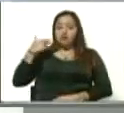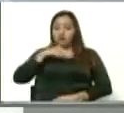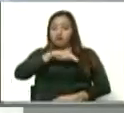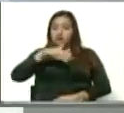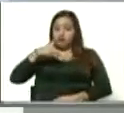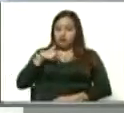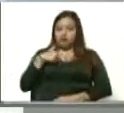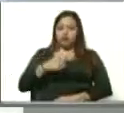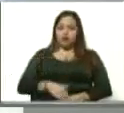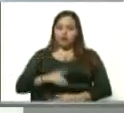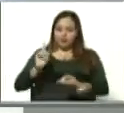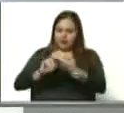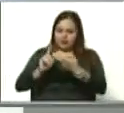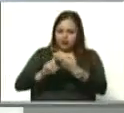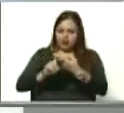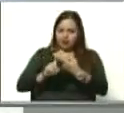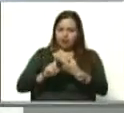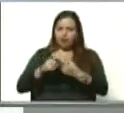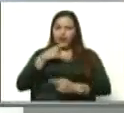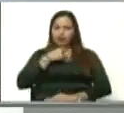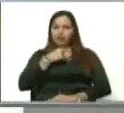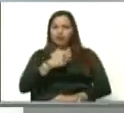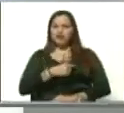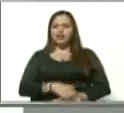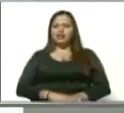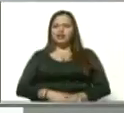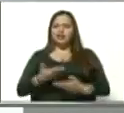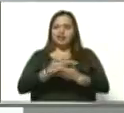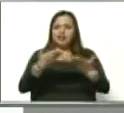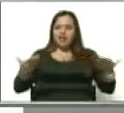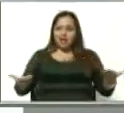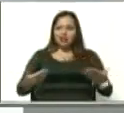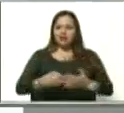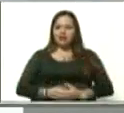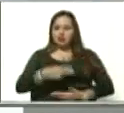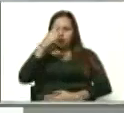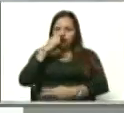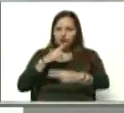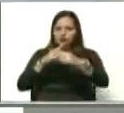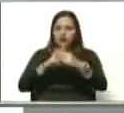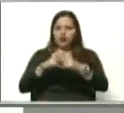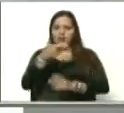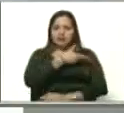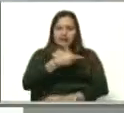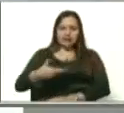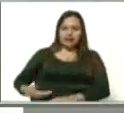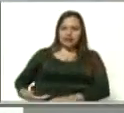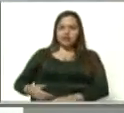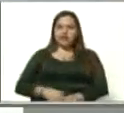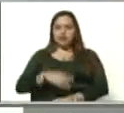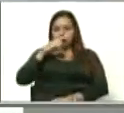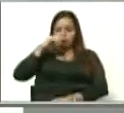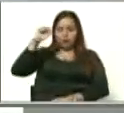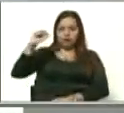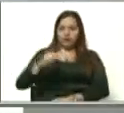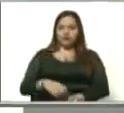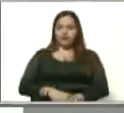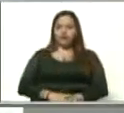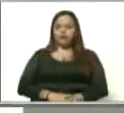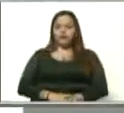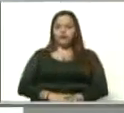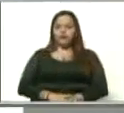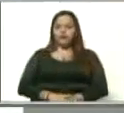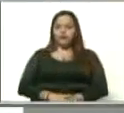Emma. Primero, bueno, nos gustaría darle un merecido homenaje a nuestro presidente Nicolás Maduro,